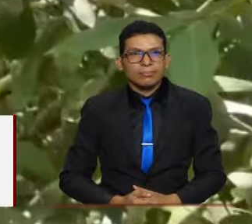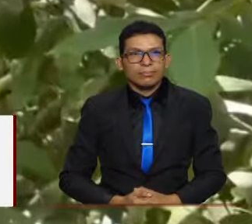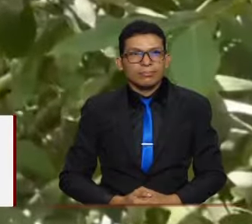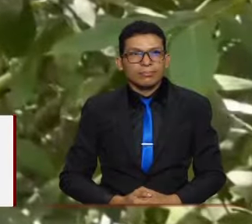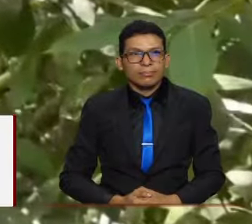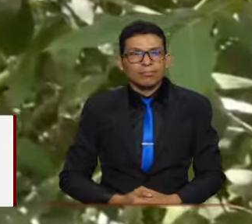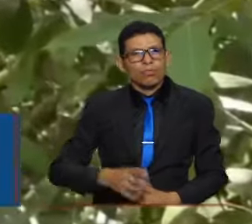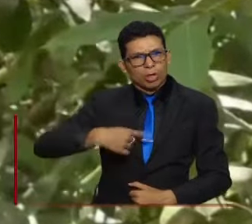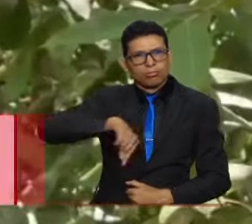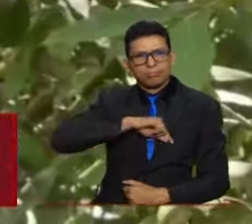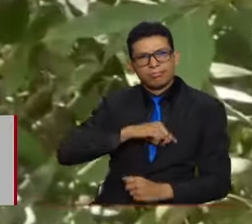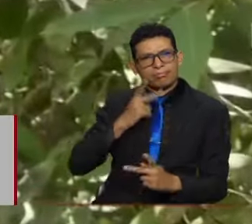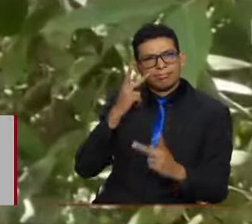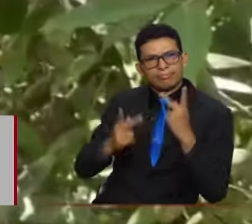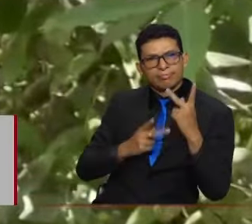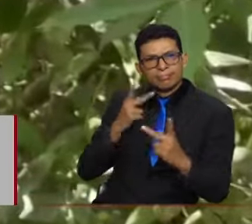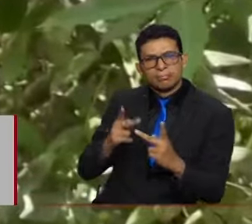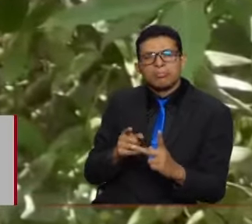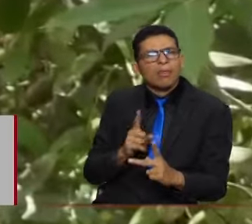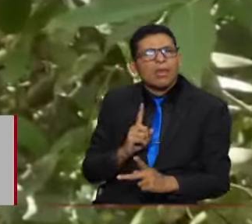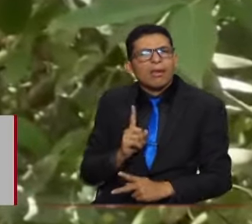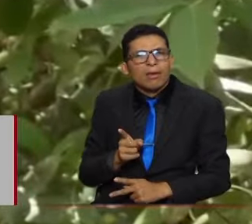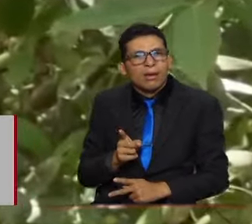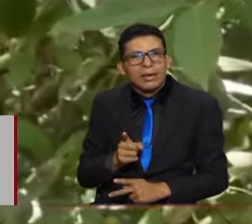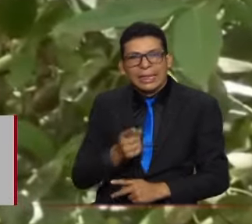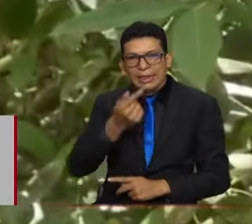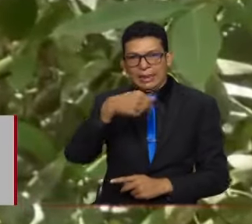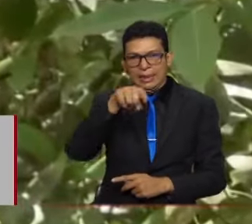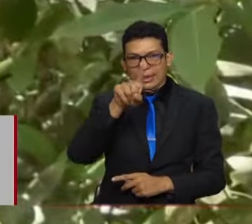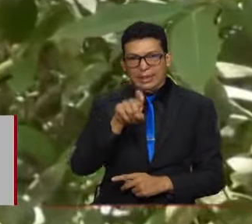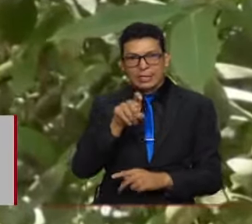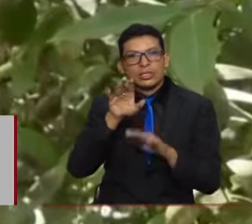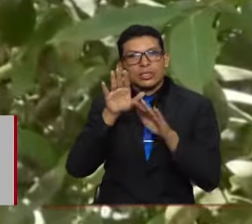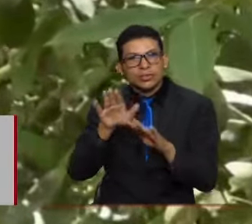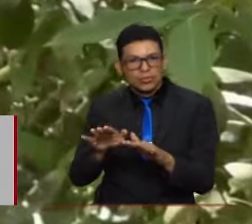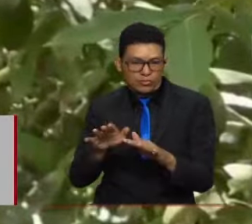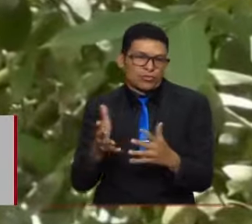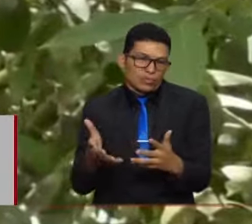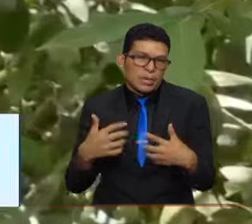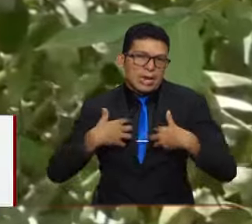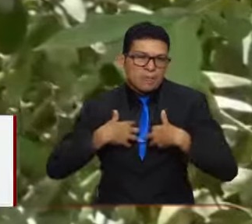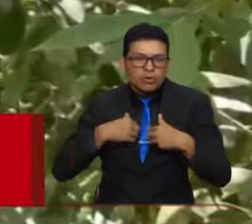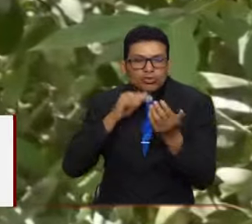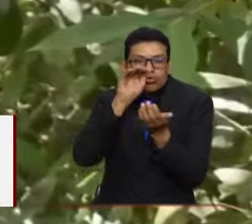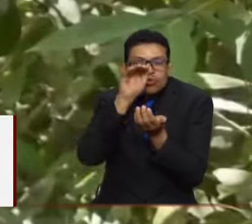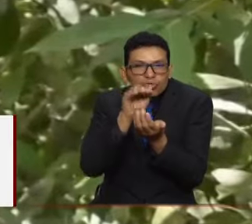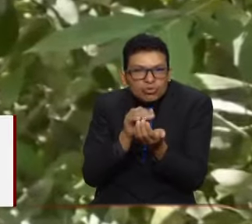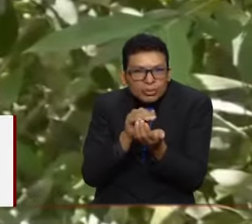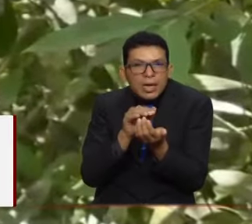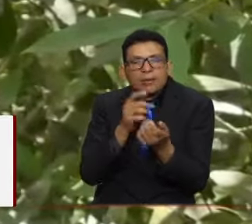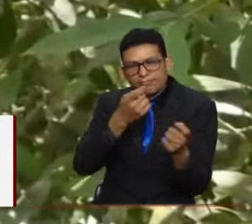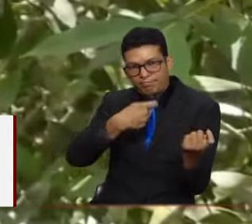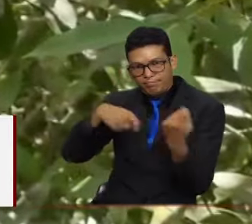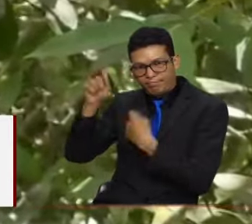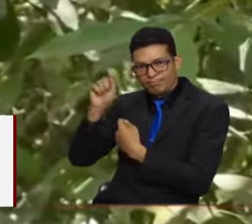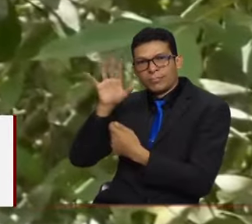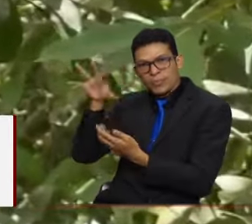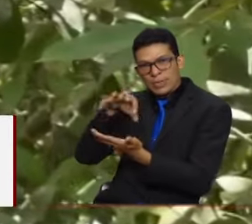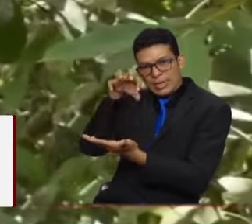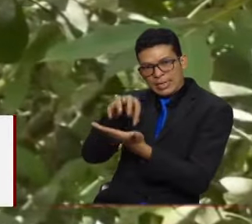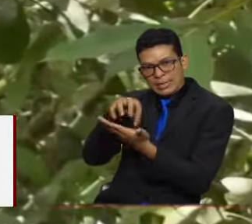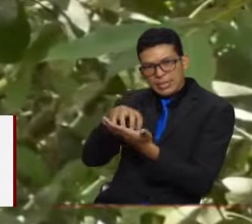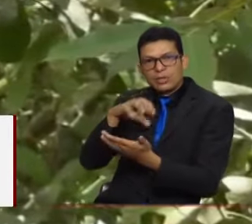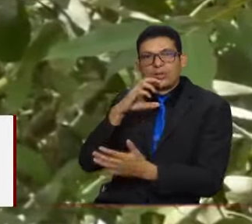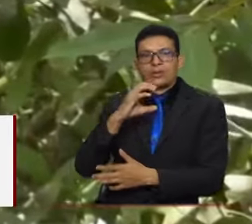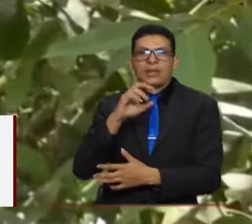Para hacer la visita, evidenciamos que se trataban de 16 crías de babillas, las cuales fueron entregadas al Centro de Atención y Valoración de Fauna